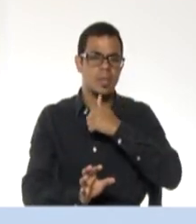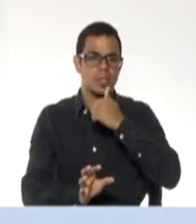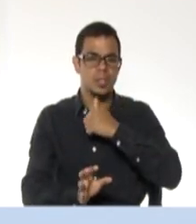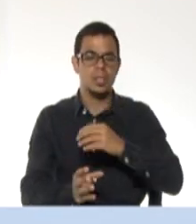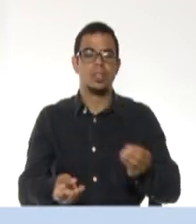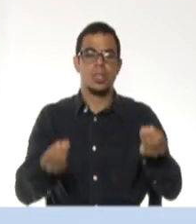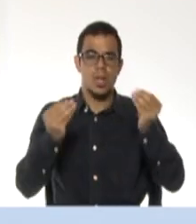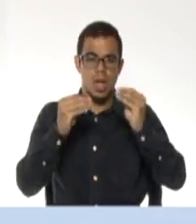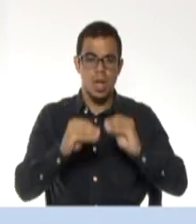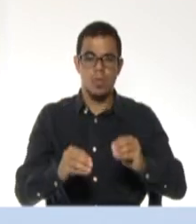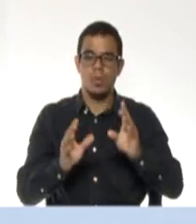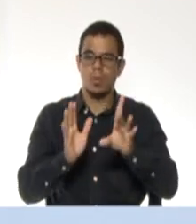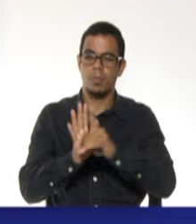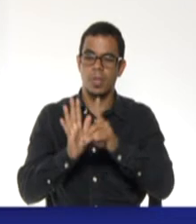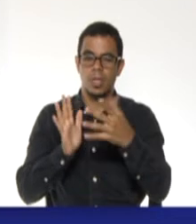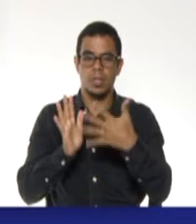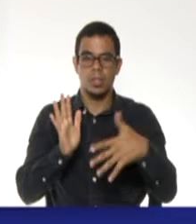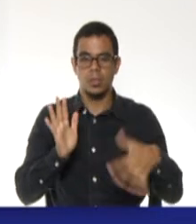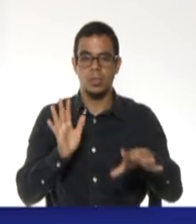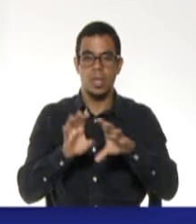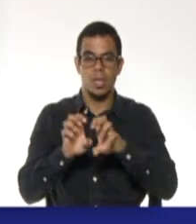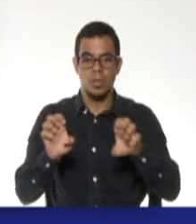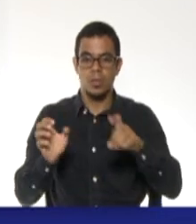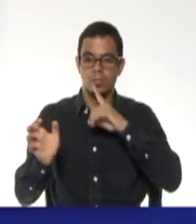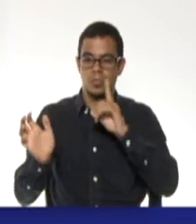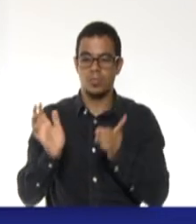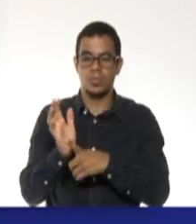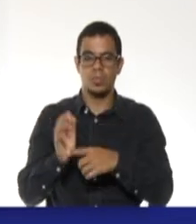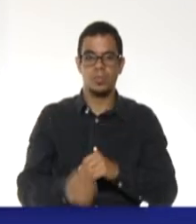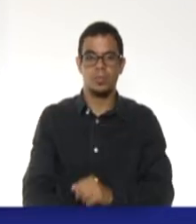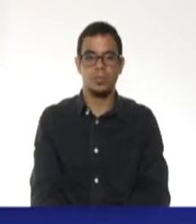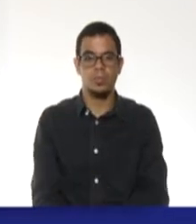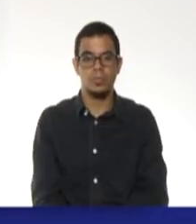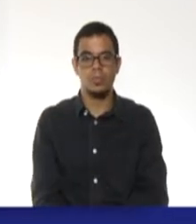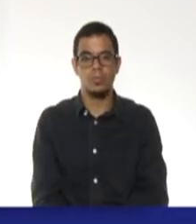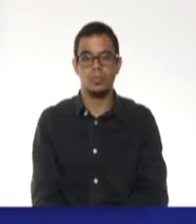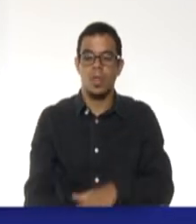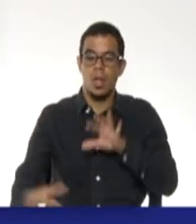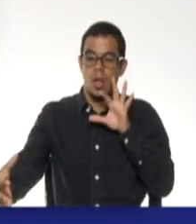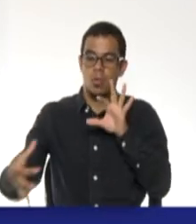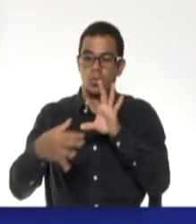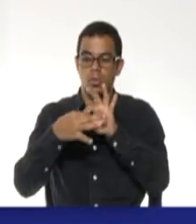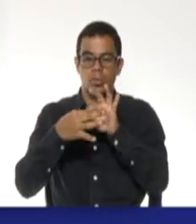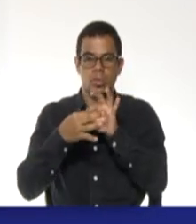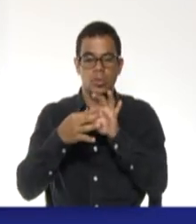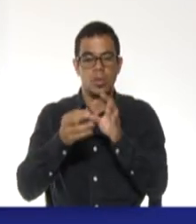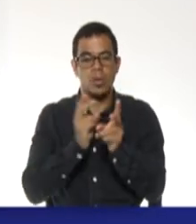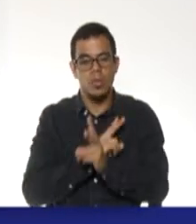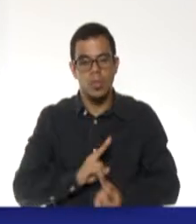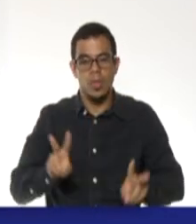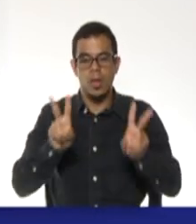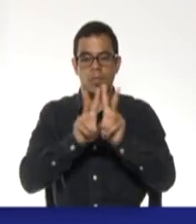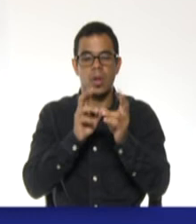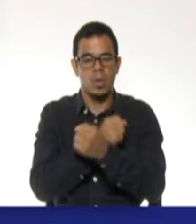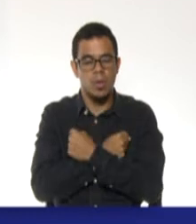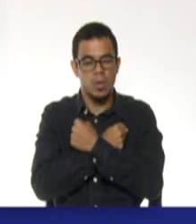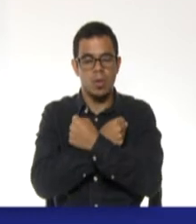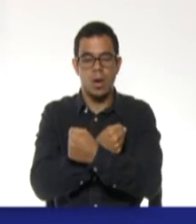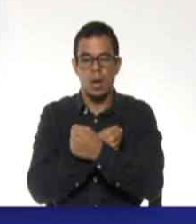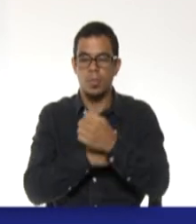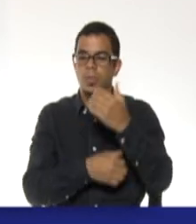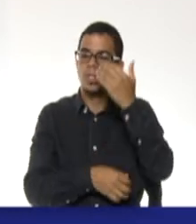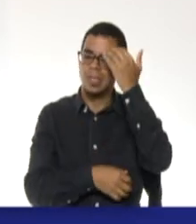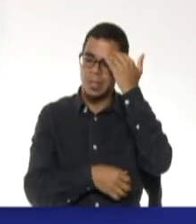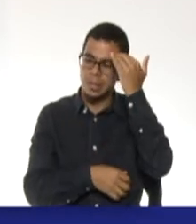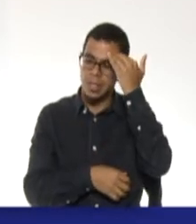garantizar ese derecho a la educación. Establecer lazos afectivos también es bien importante. La comprensión y el amor son